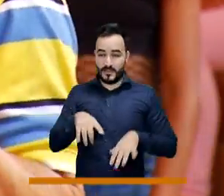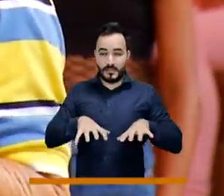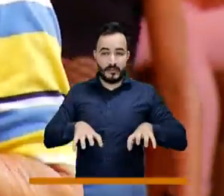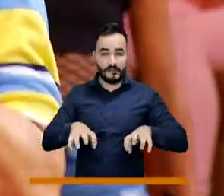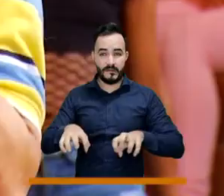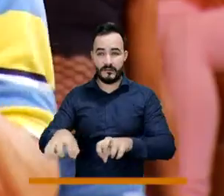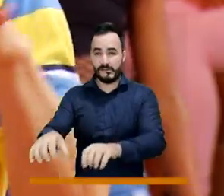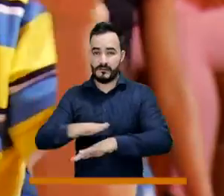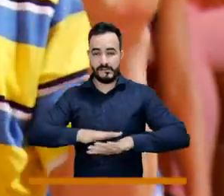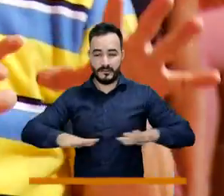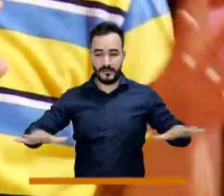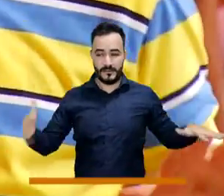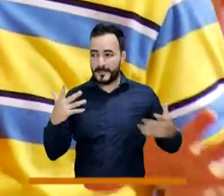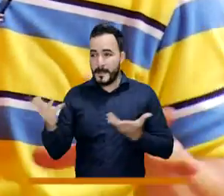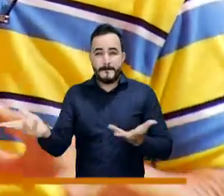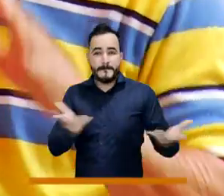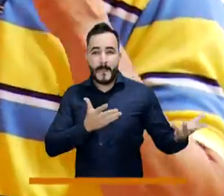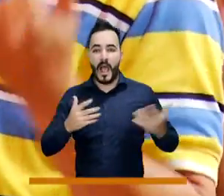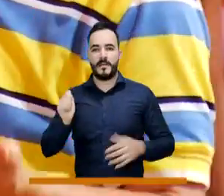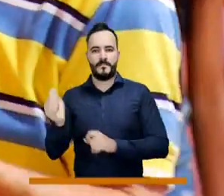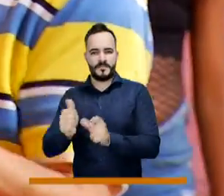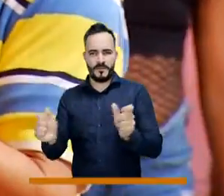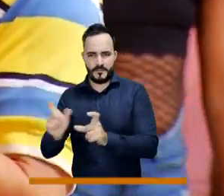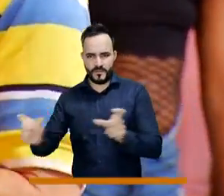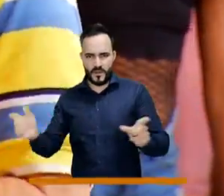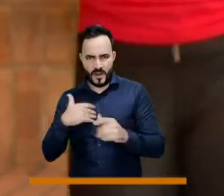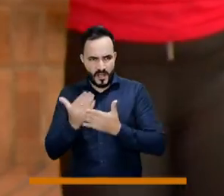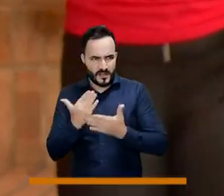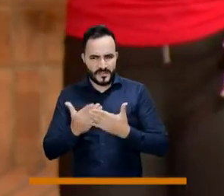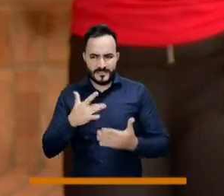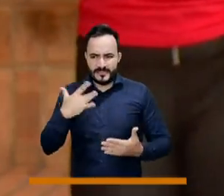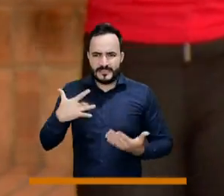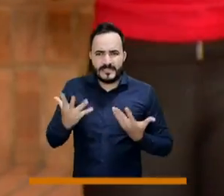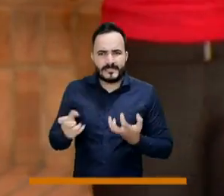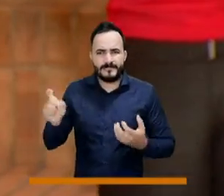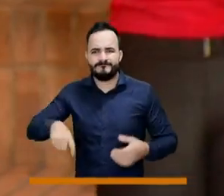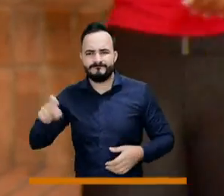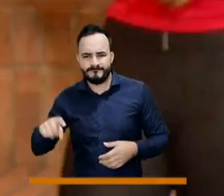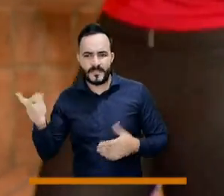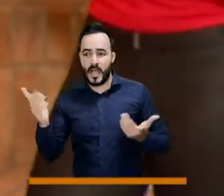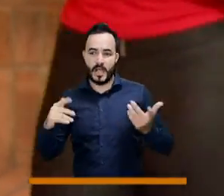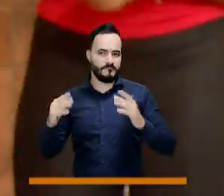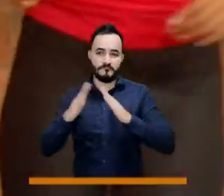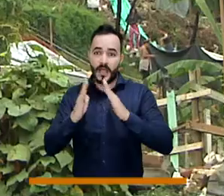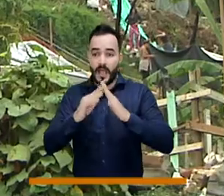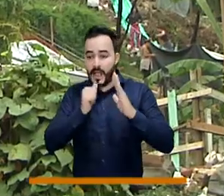había nada, y la misma comunidad basada en sus necesidades es que empieza a hacer el acueducto, el alcantarillado, las redes de